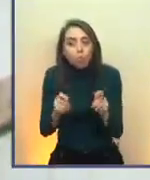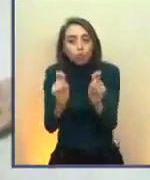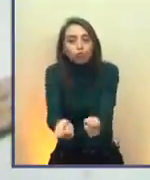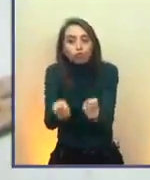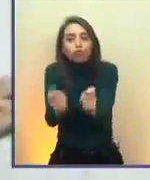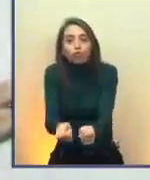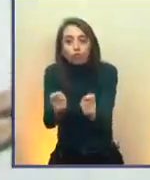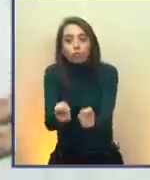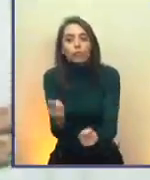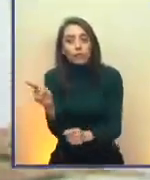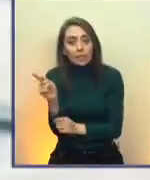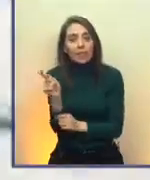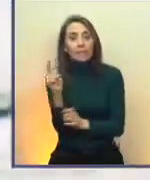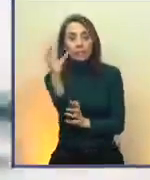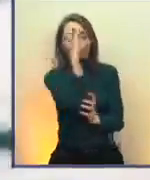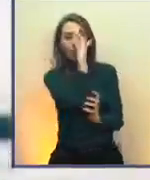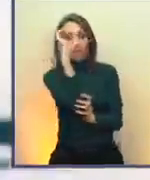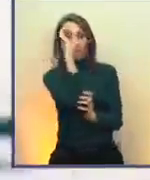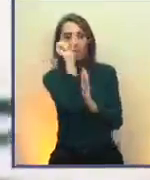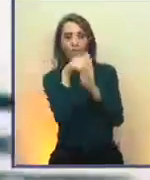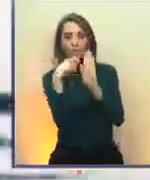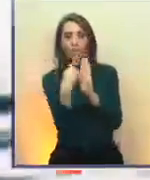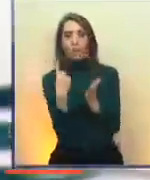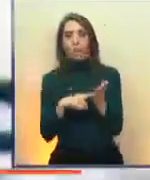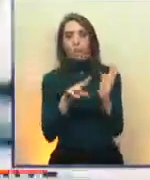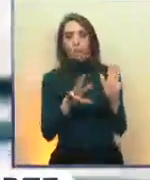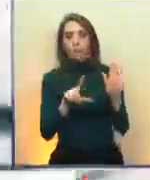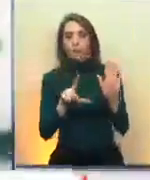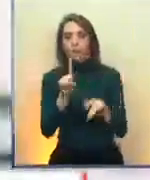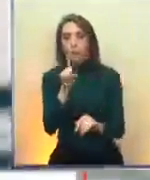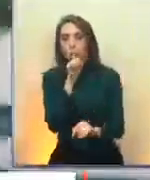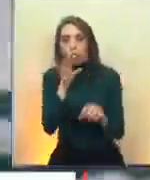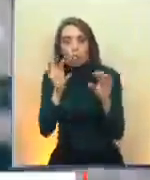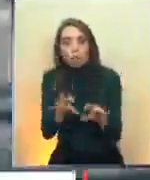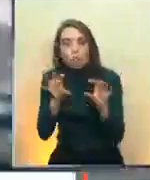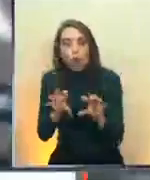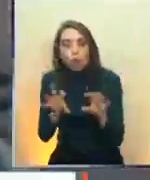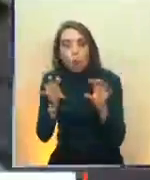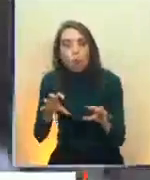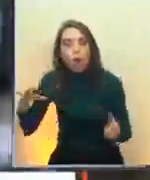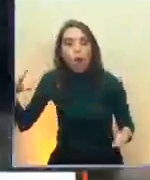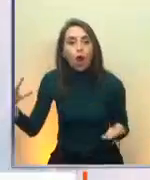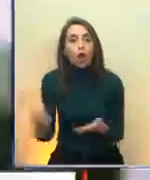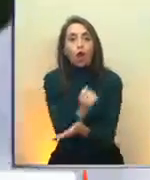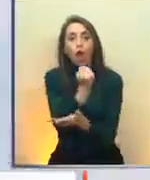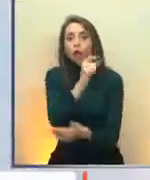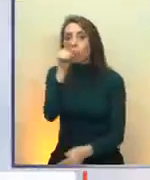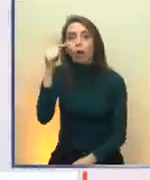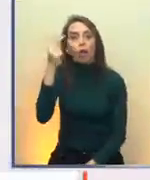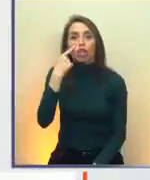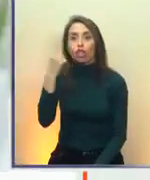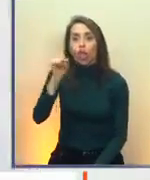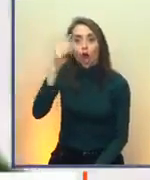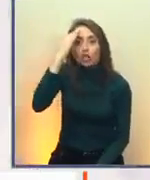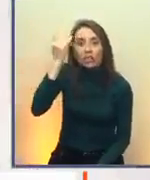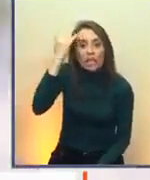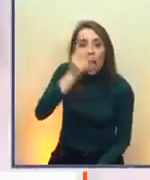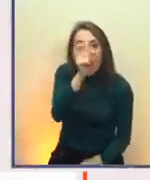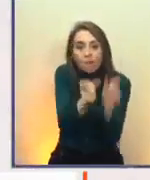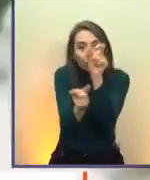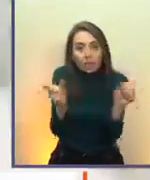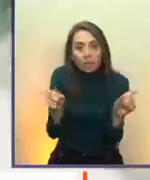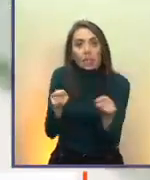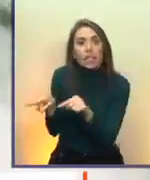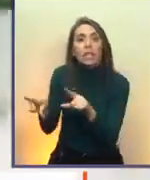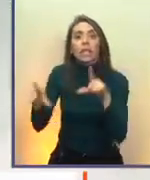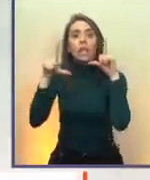Estos registros audiovisuales de 1971 corresponden a una hazaña casi desconocida y que tiene como protagonista